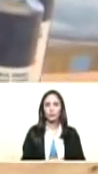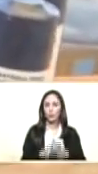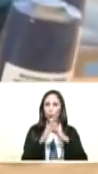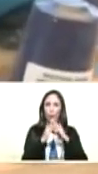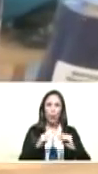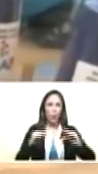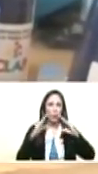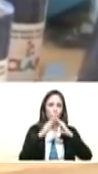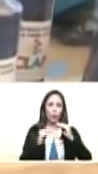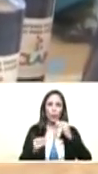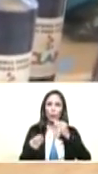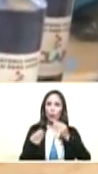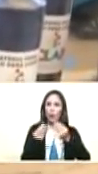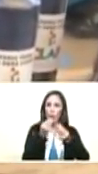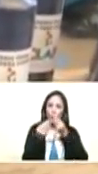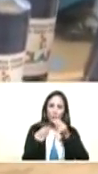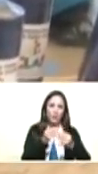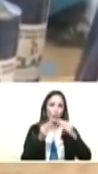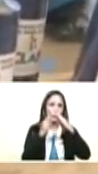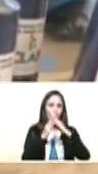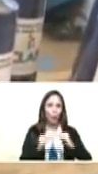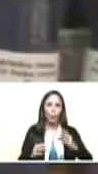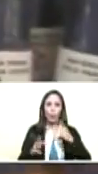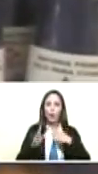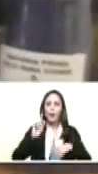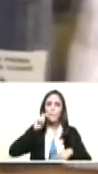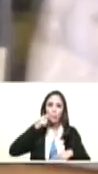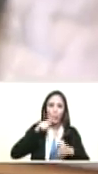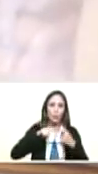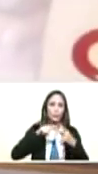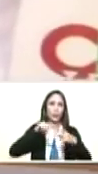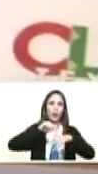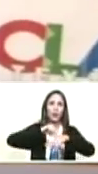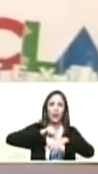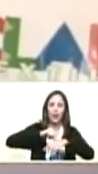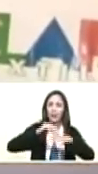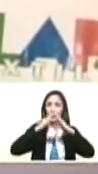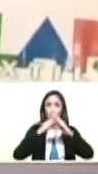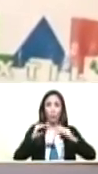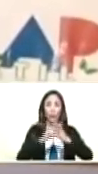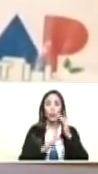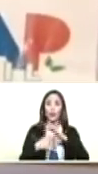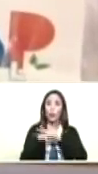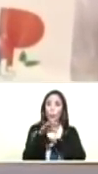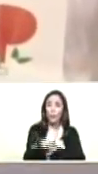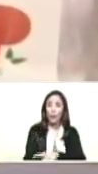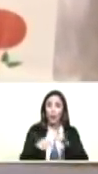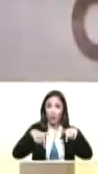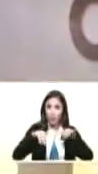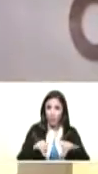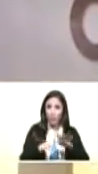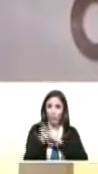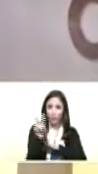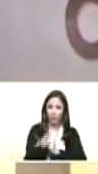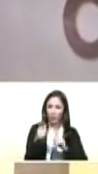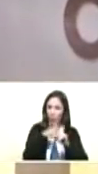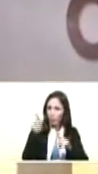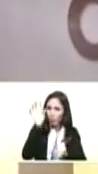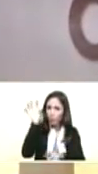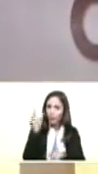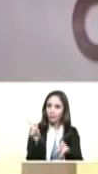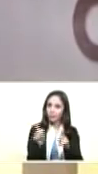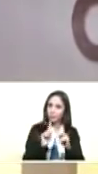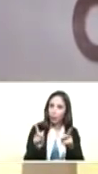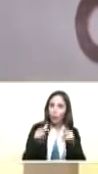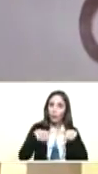productos, lo que es la proteína animal y también la proteína vegetal, esto es comprado directamente a los productores. La proteína animal conjuntamente con una